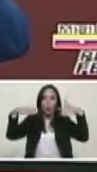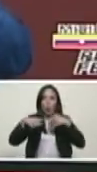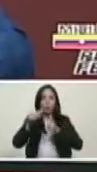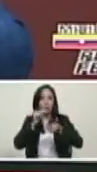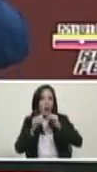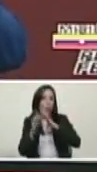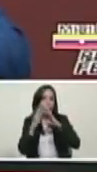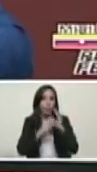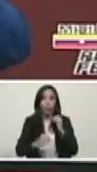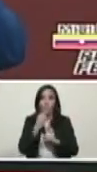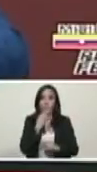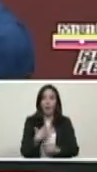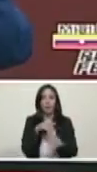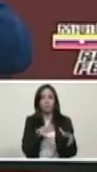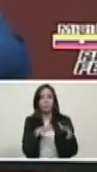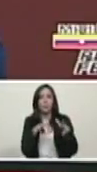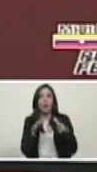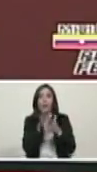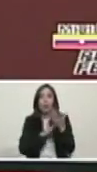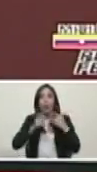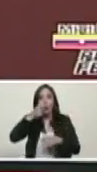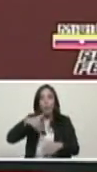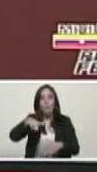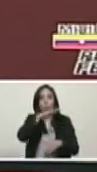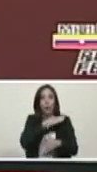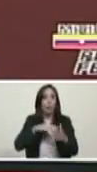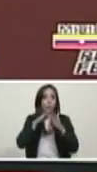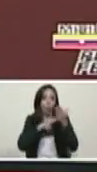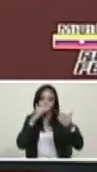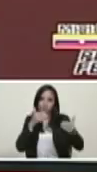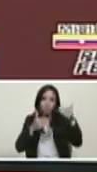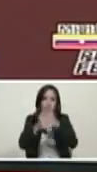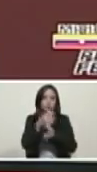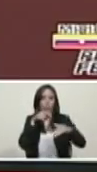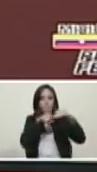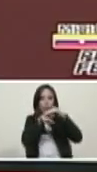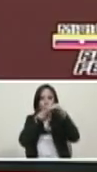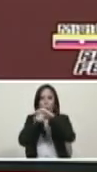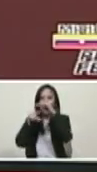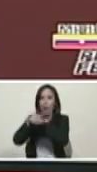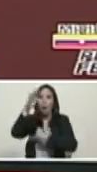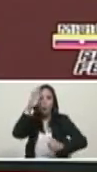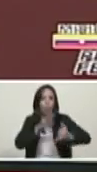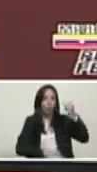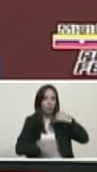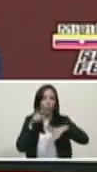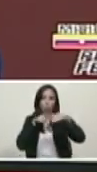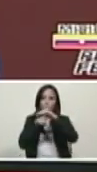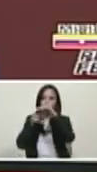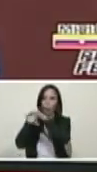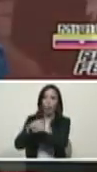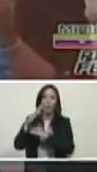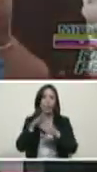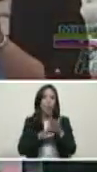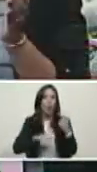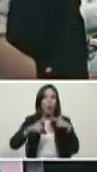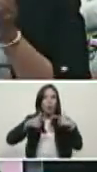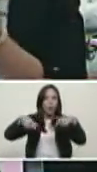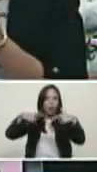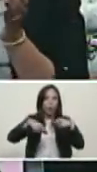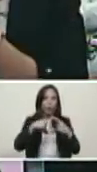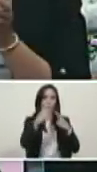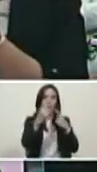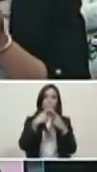de todas las ciudades y pueblos del país hasta el último dónde vamos a llegar con este plan con esta nueva misión